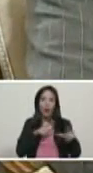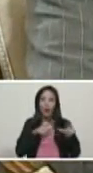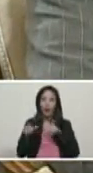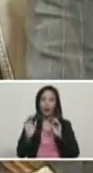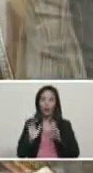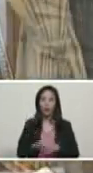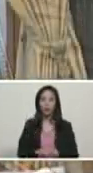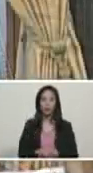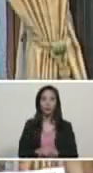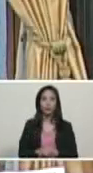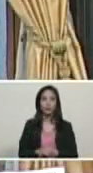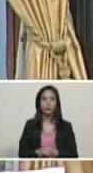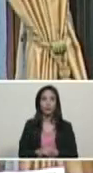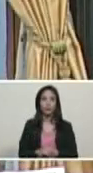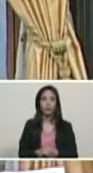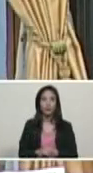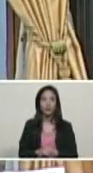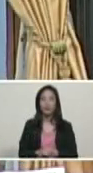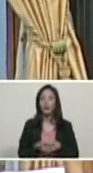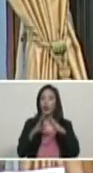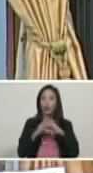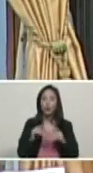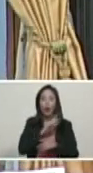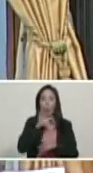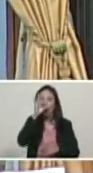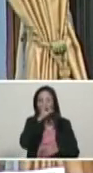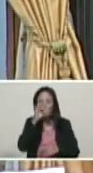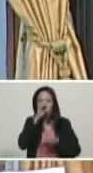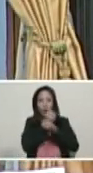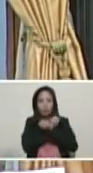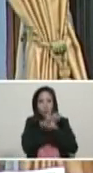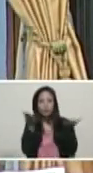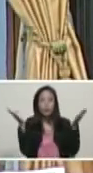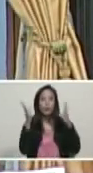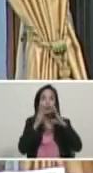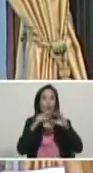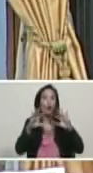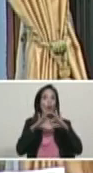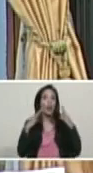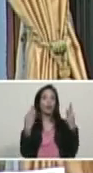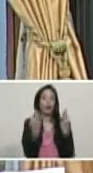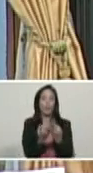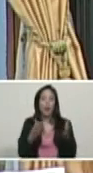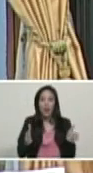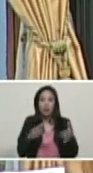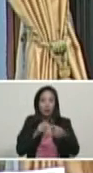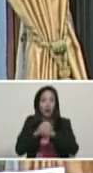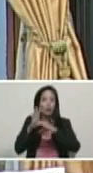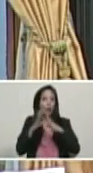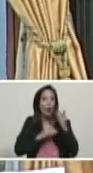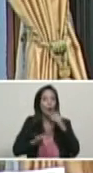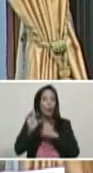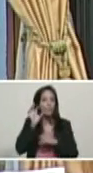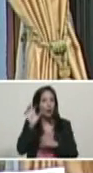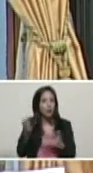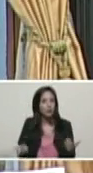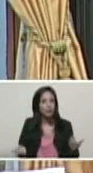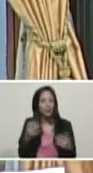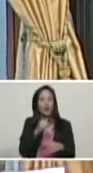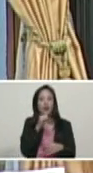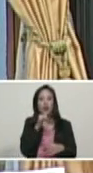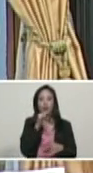listo los perniles para toda la familia de los CLAP a nivel nacional. Así que